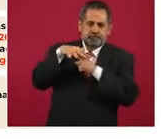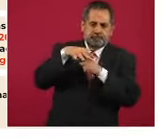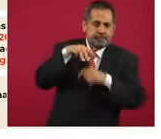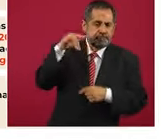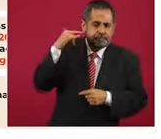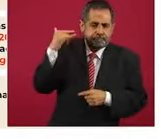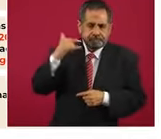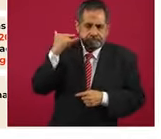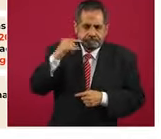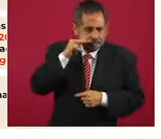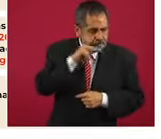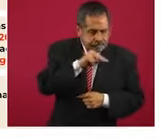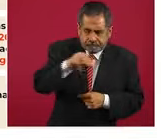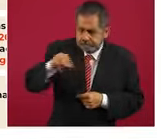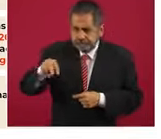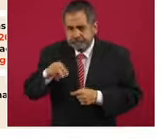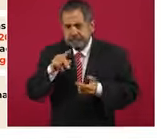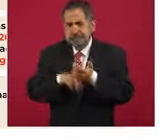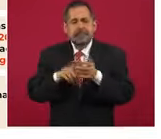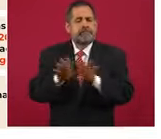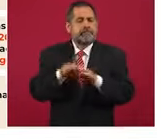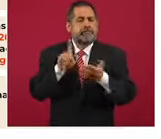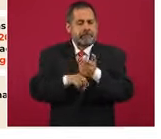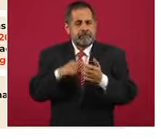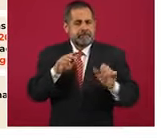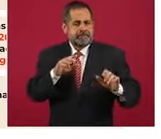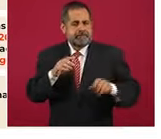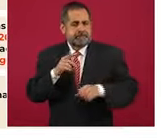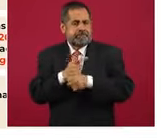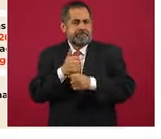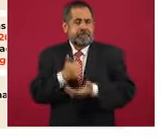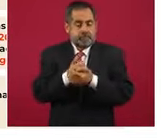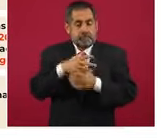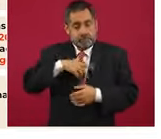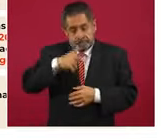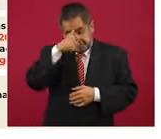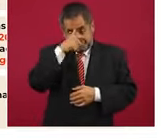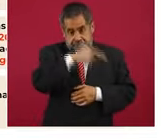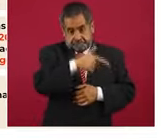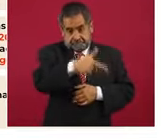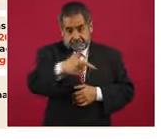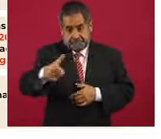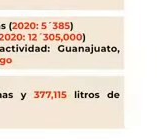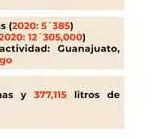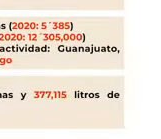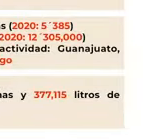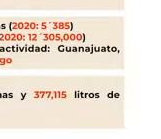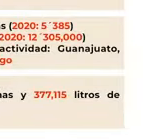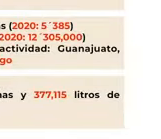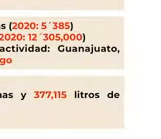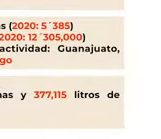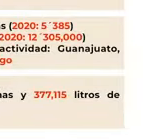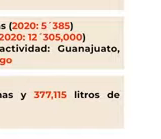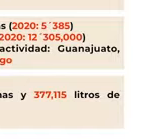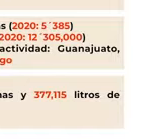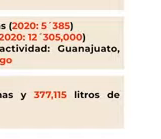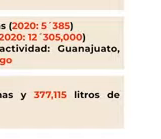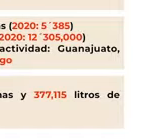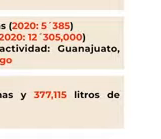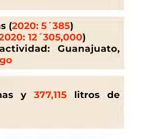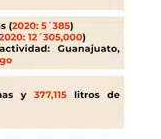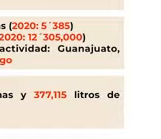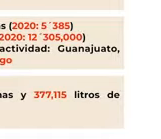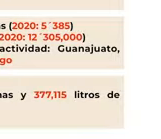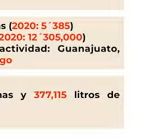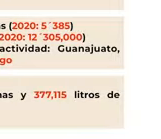localizaron 499 tomas clandestinas, que sumadas a lo que llevamos en el año son 5.385